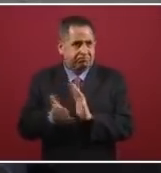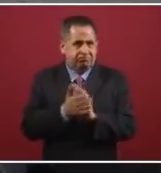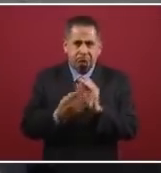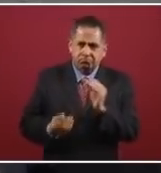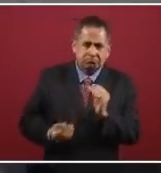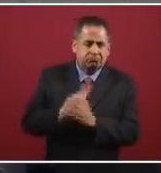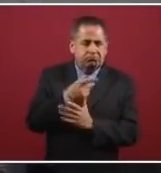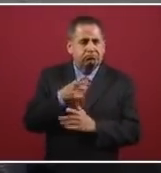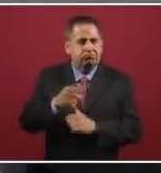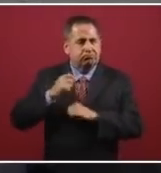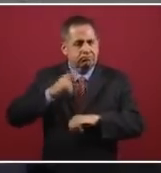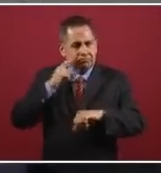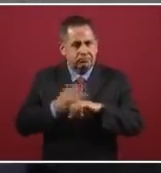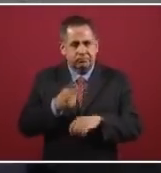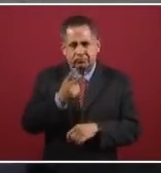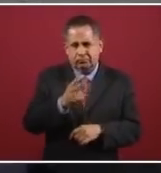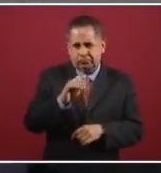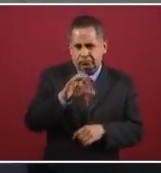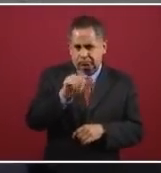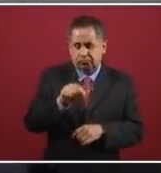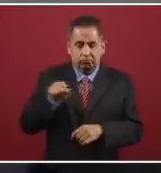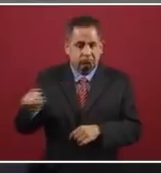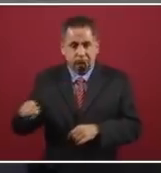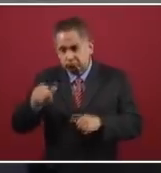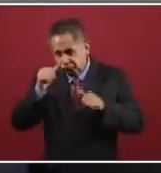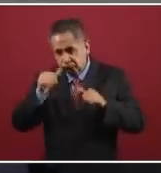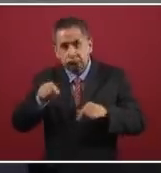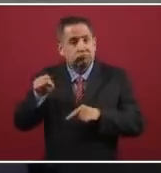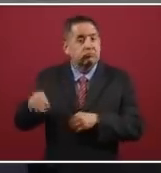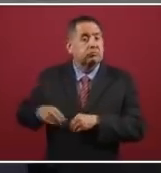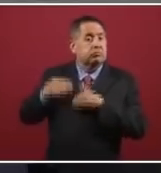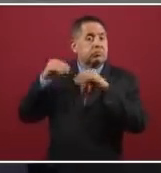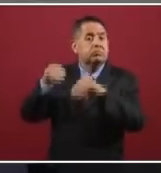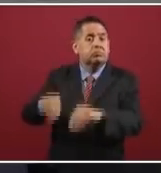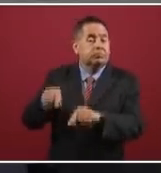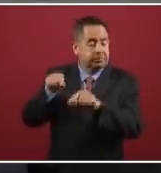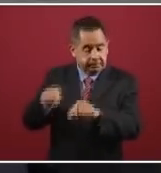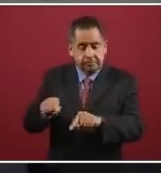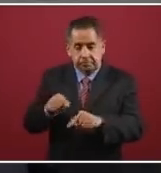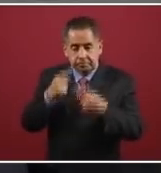construcción de la nueva refinería, está ya,